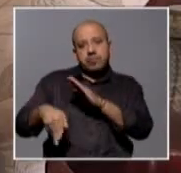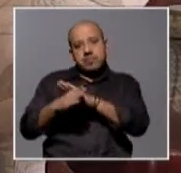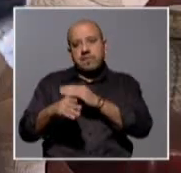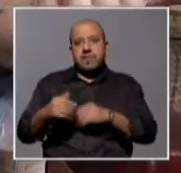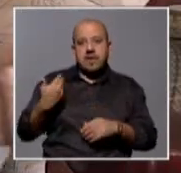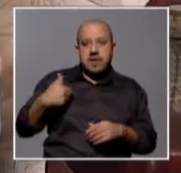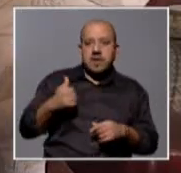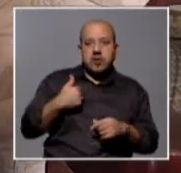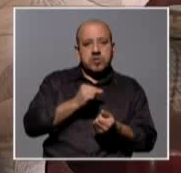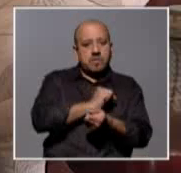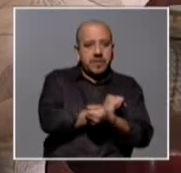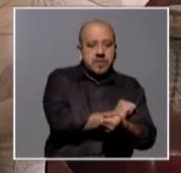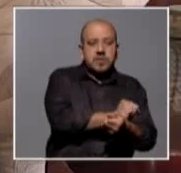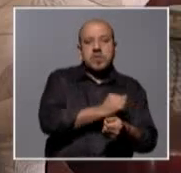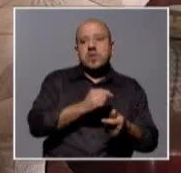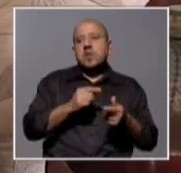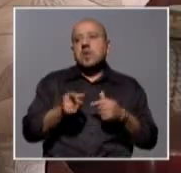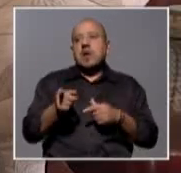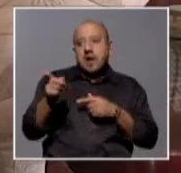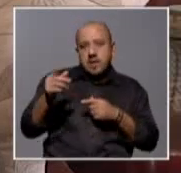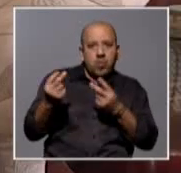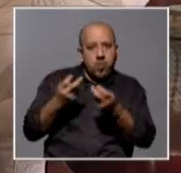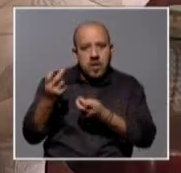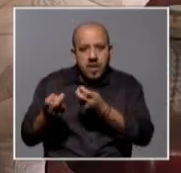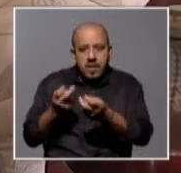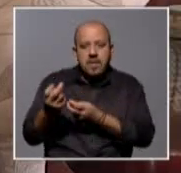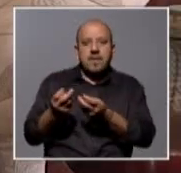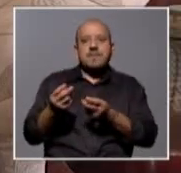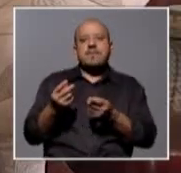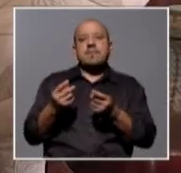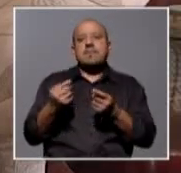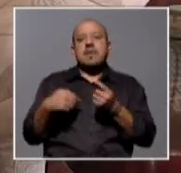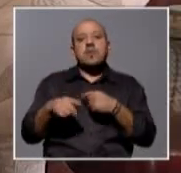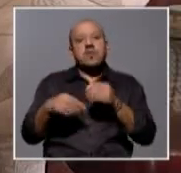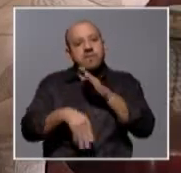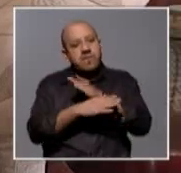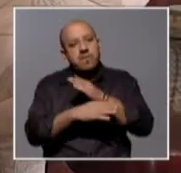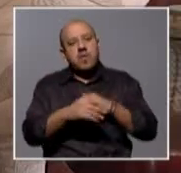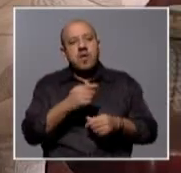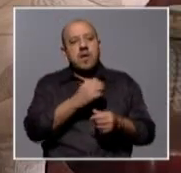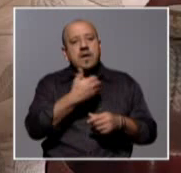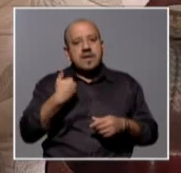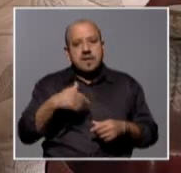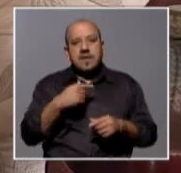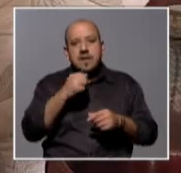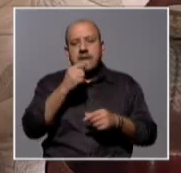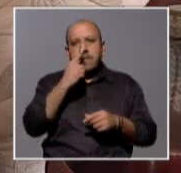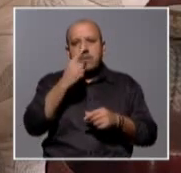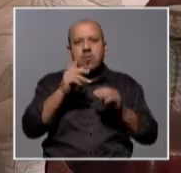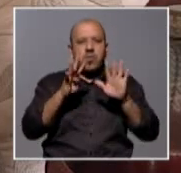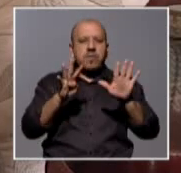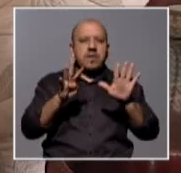yo había caído presa, él lo habían requerido, bueno. Nos fuimos para la Argentina en el 73,